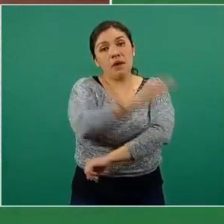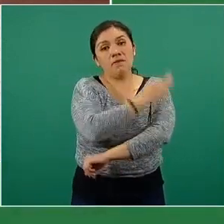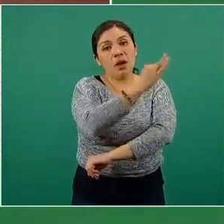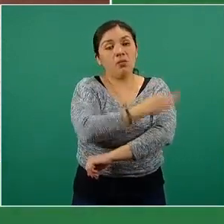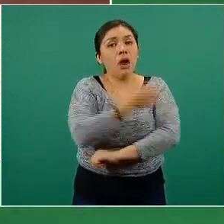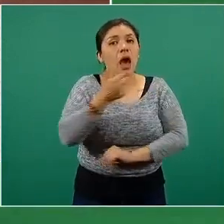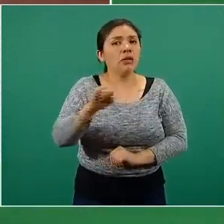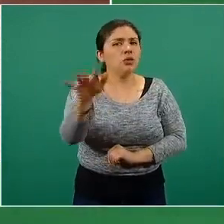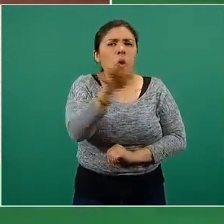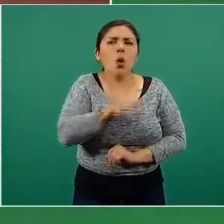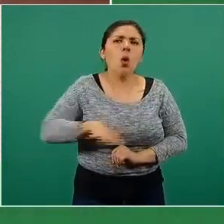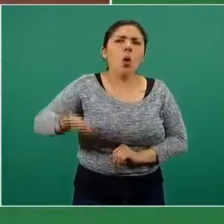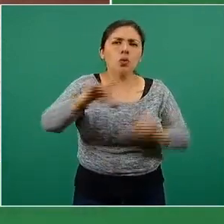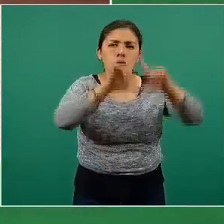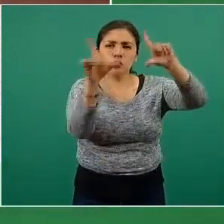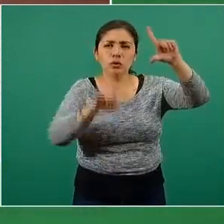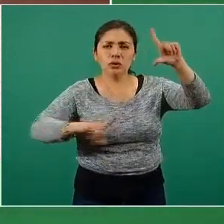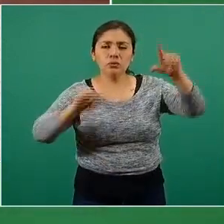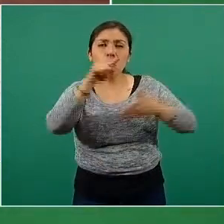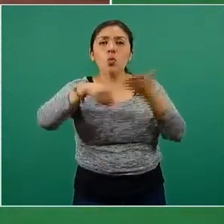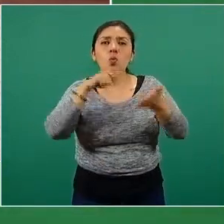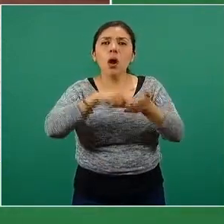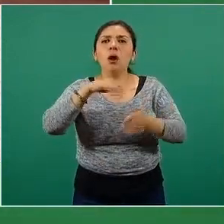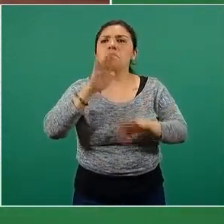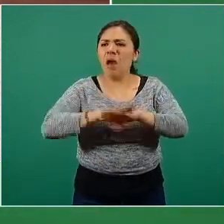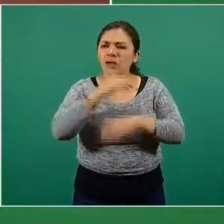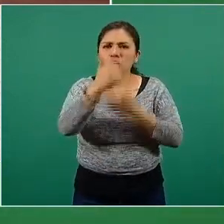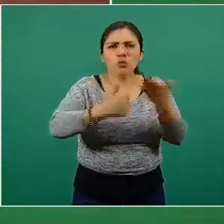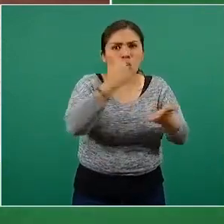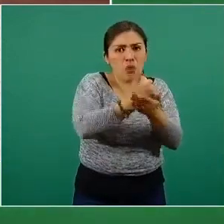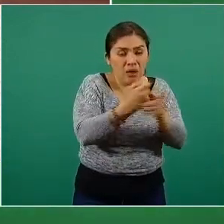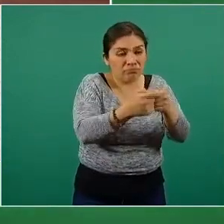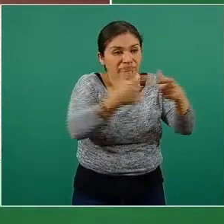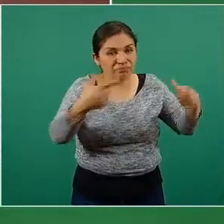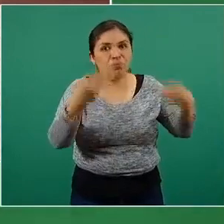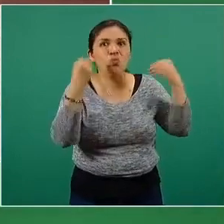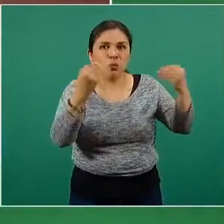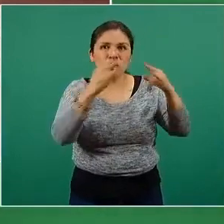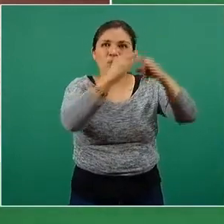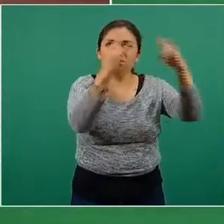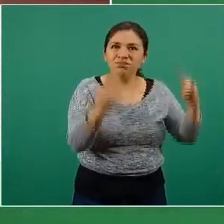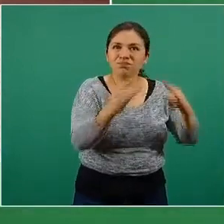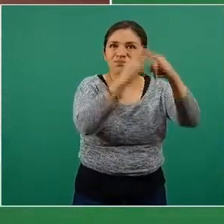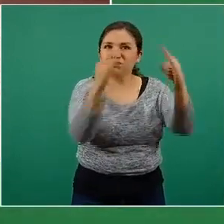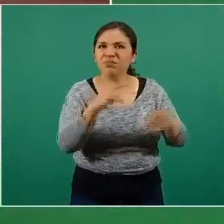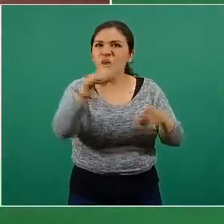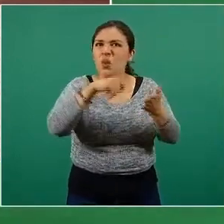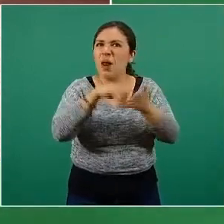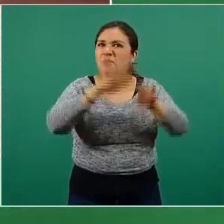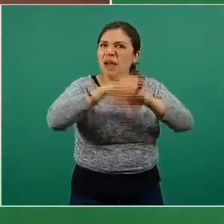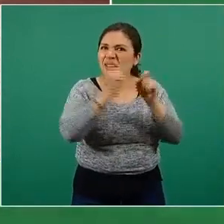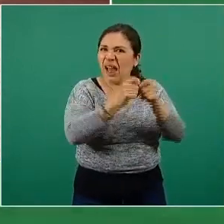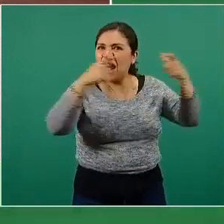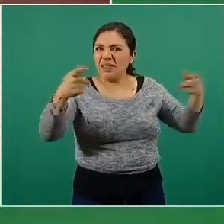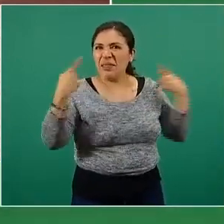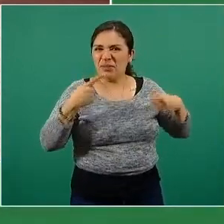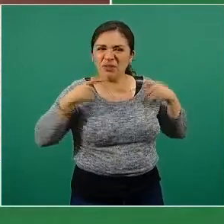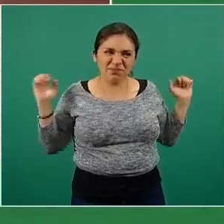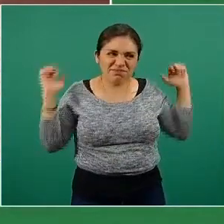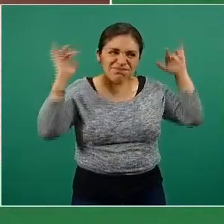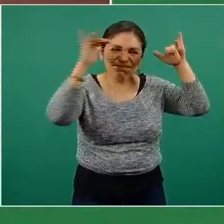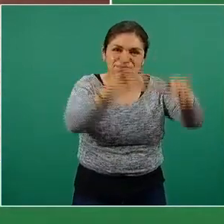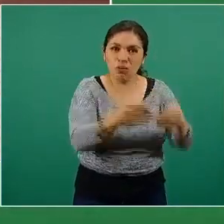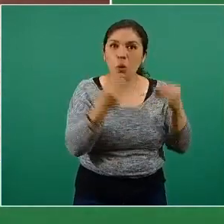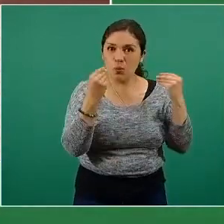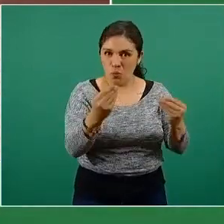todos los municipios. En los lugares más urbanos, obviamente, son más este tipo de macrocentros muy eficientes de vacunación.